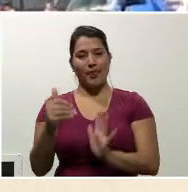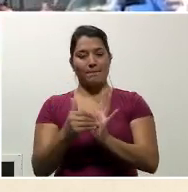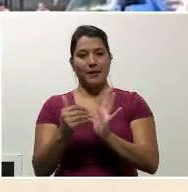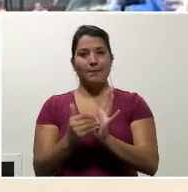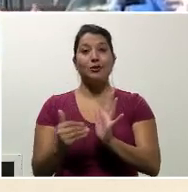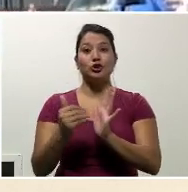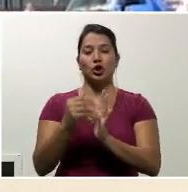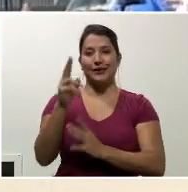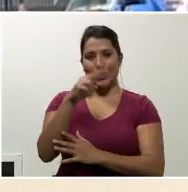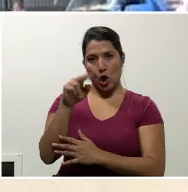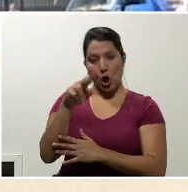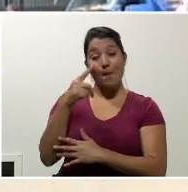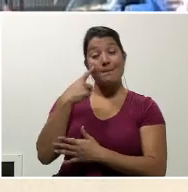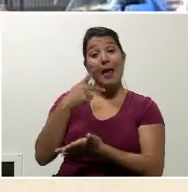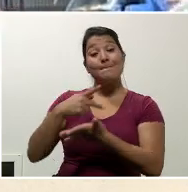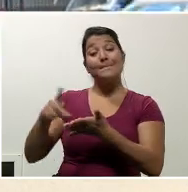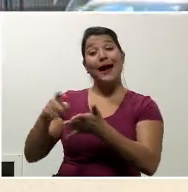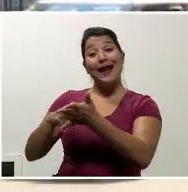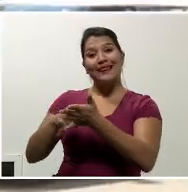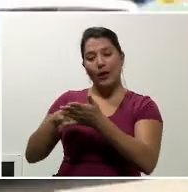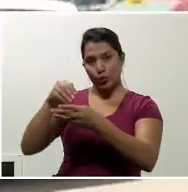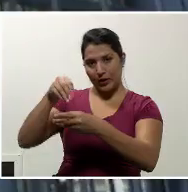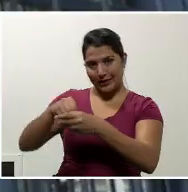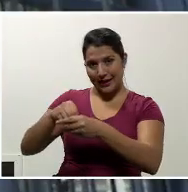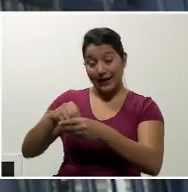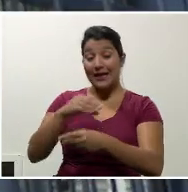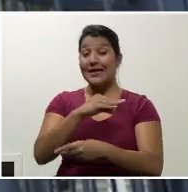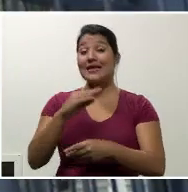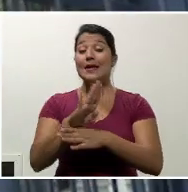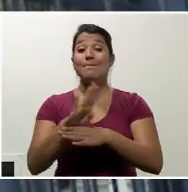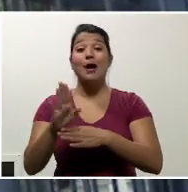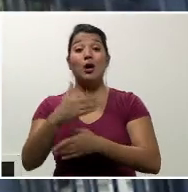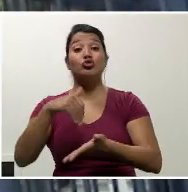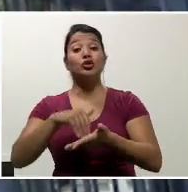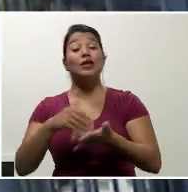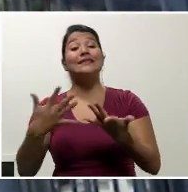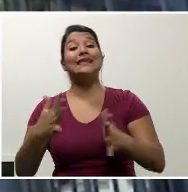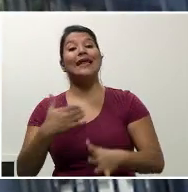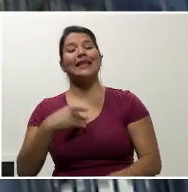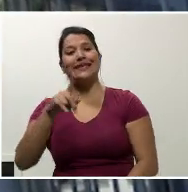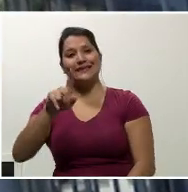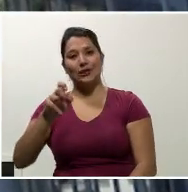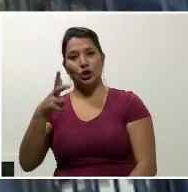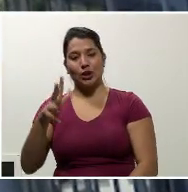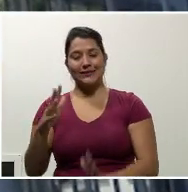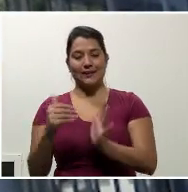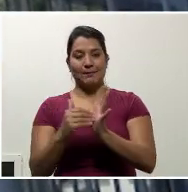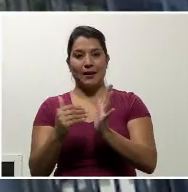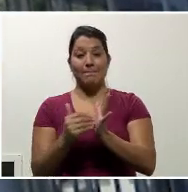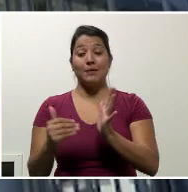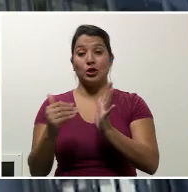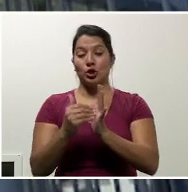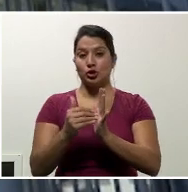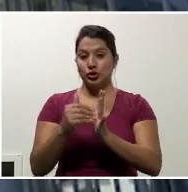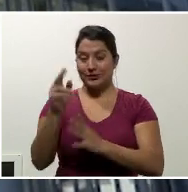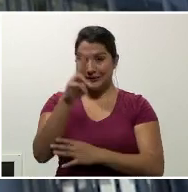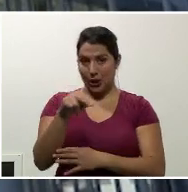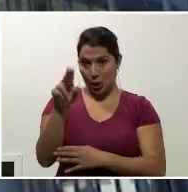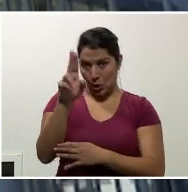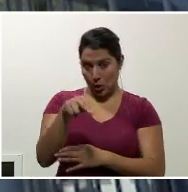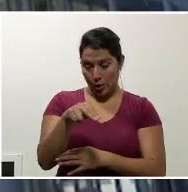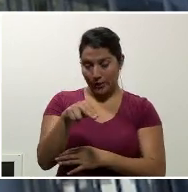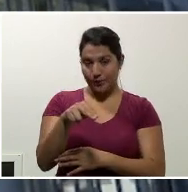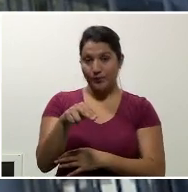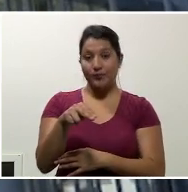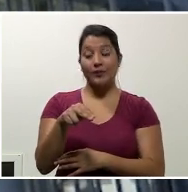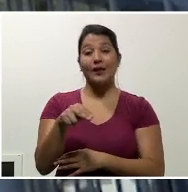deuda interna, mientras que el Banco Central ya alcanza 113.000 millones de colones, valor trazado en bonos de estabilidad monetaria,